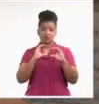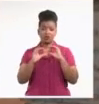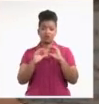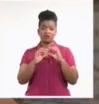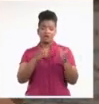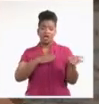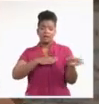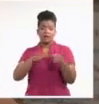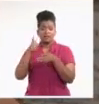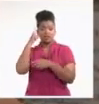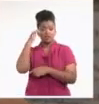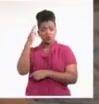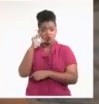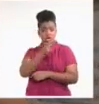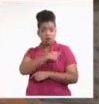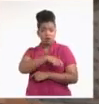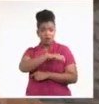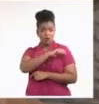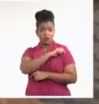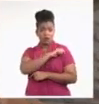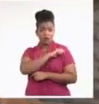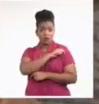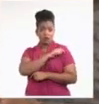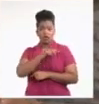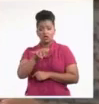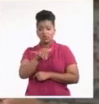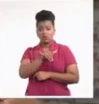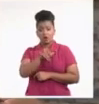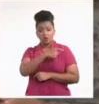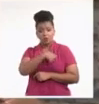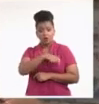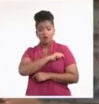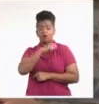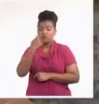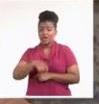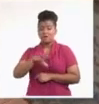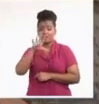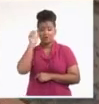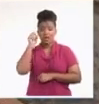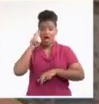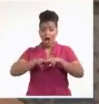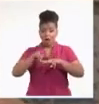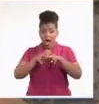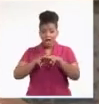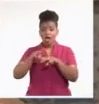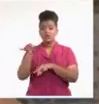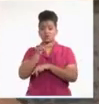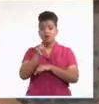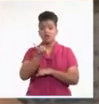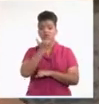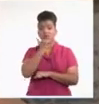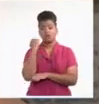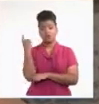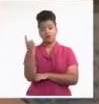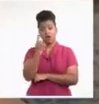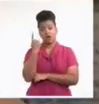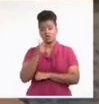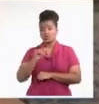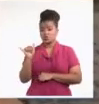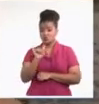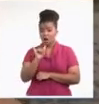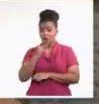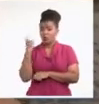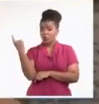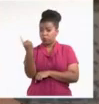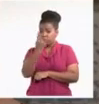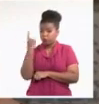la psicología de la gente y para nuestro pueblo, tiene que entenderse que en La Habana también pasó un huracán. Pasó un ciclón